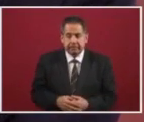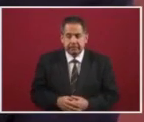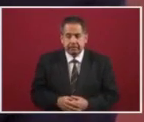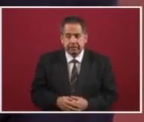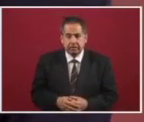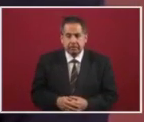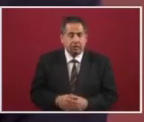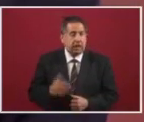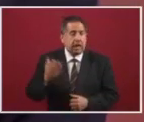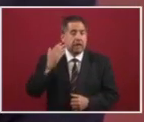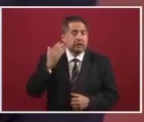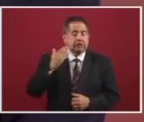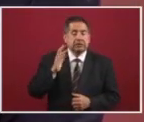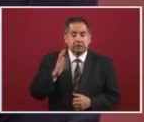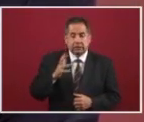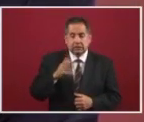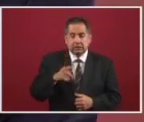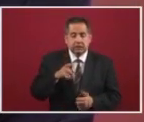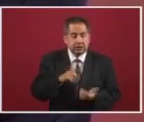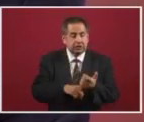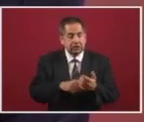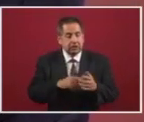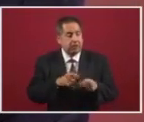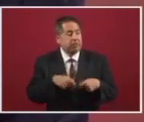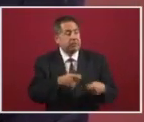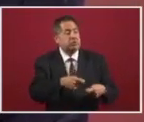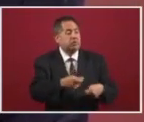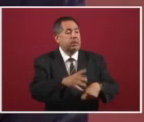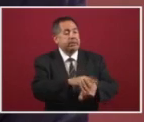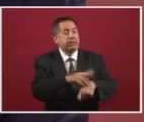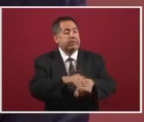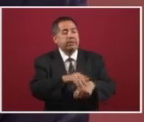Si ya tenían todas estas concesiones,